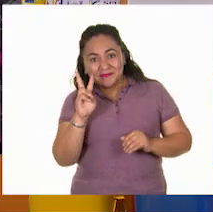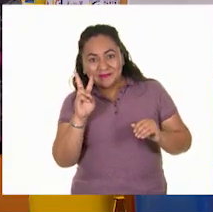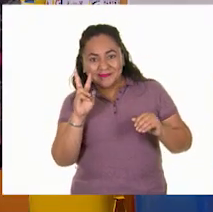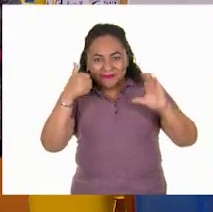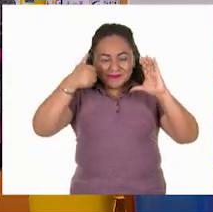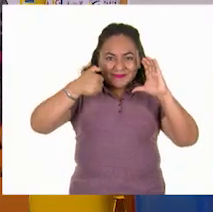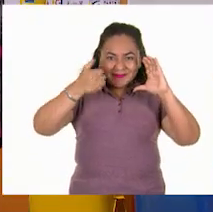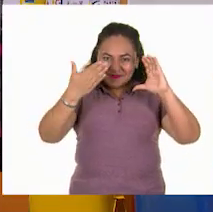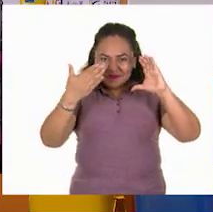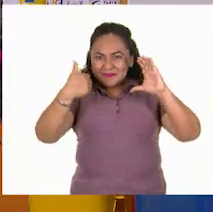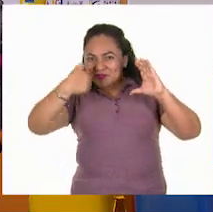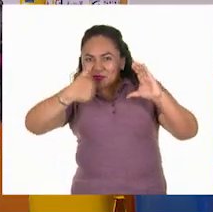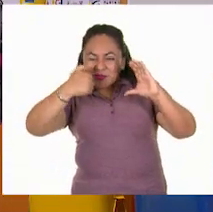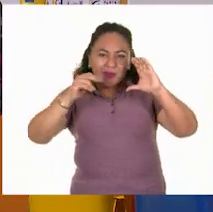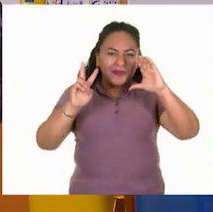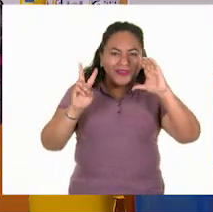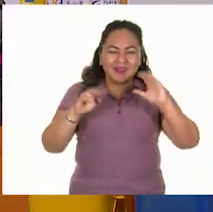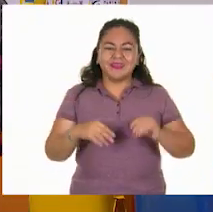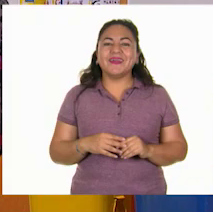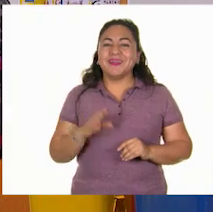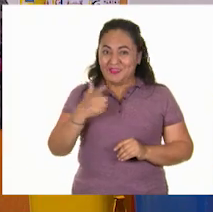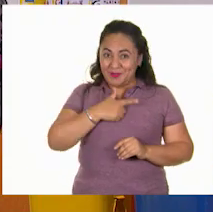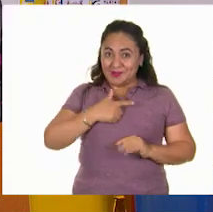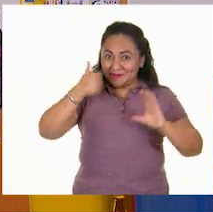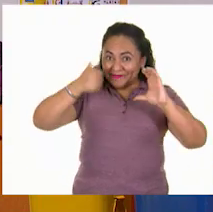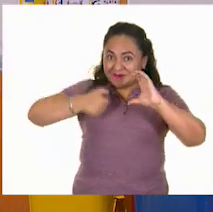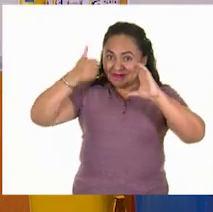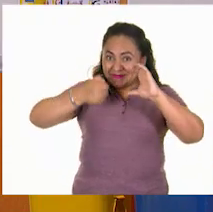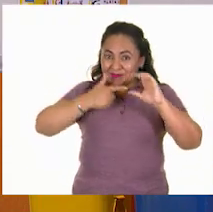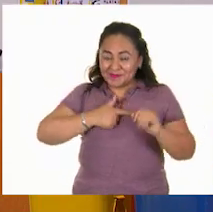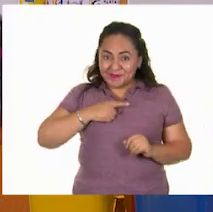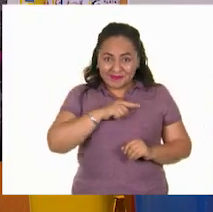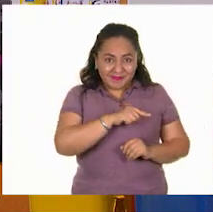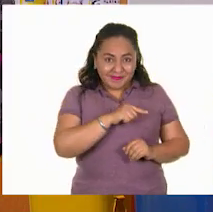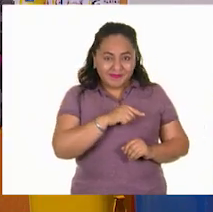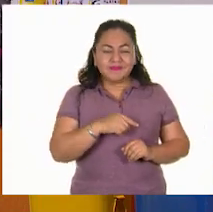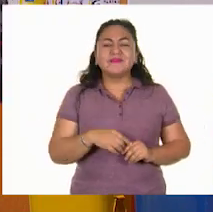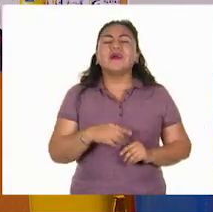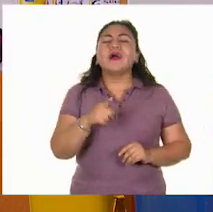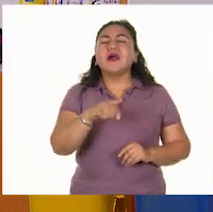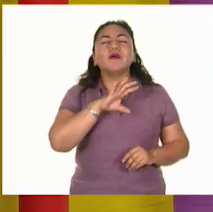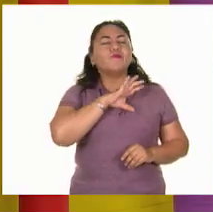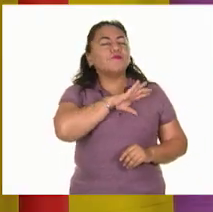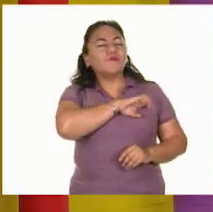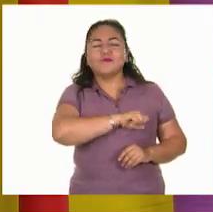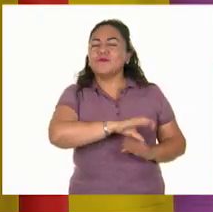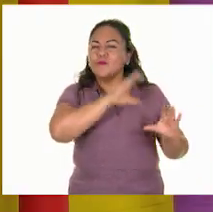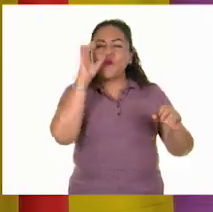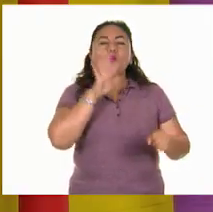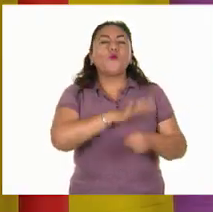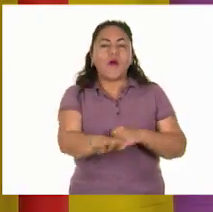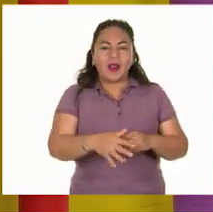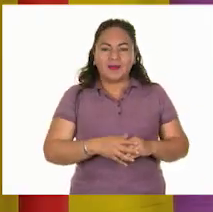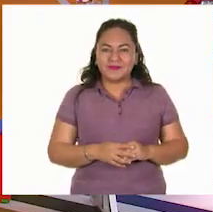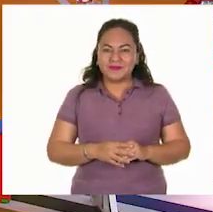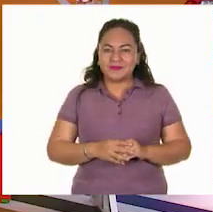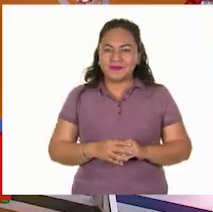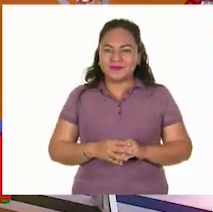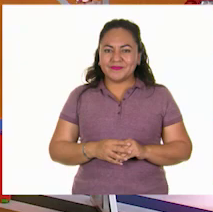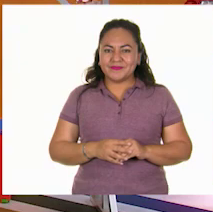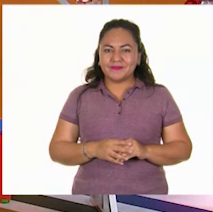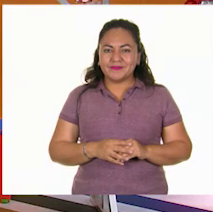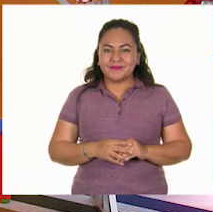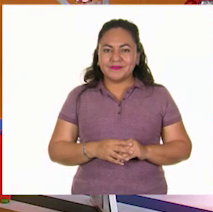Sí, me gusta tomarme fotos. ¿Te gusta tomarte fotos? ¿Y cuál es tu foto favorita?